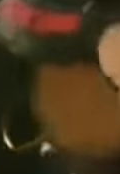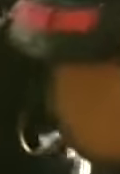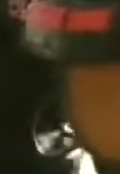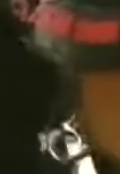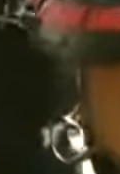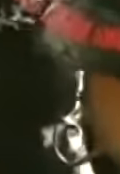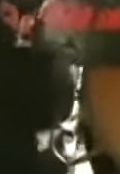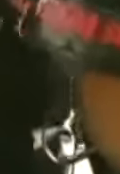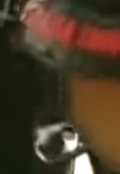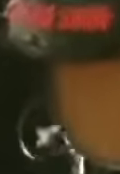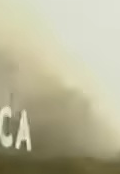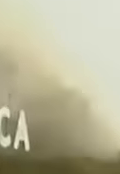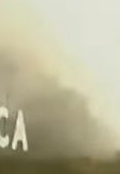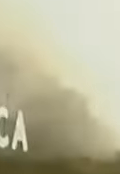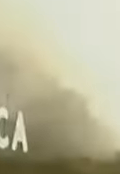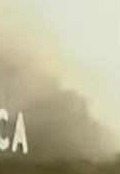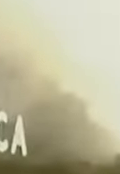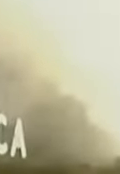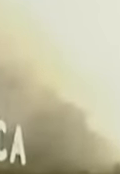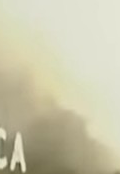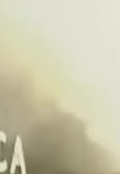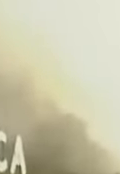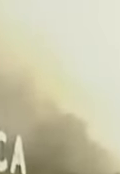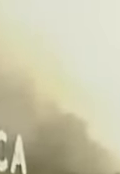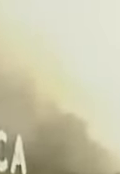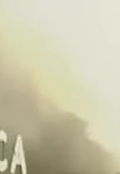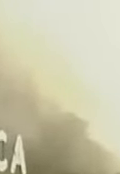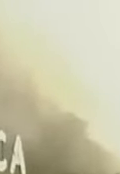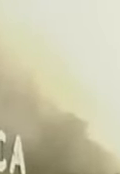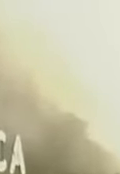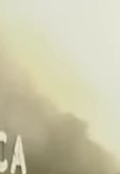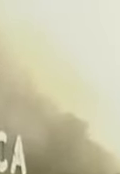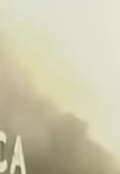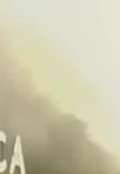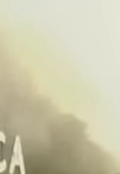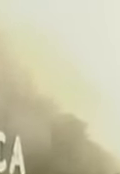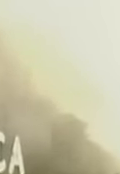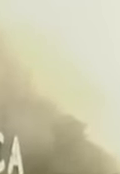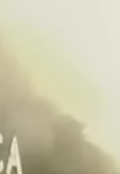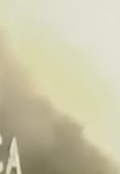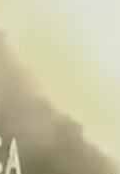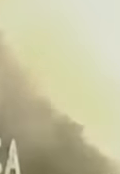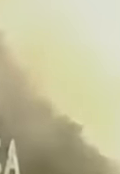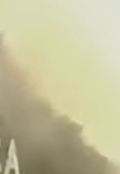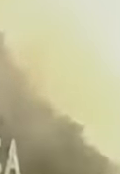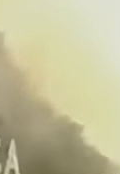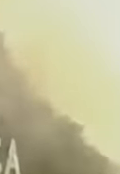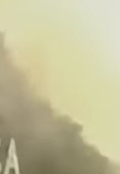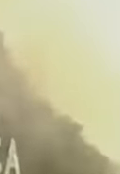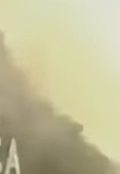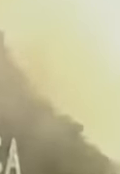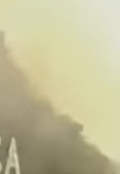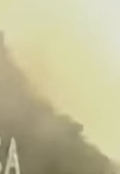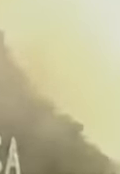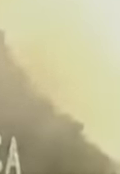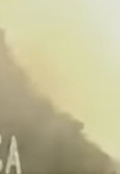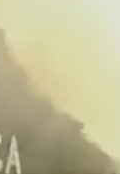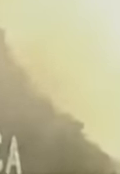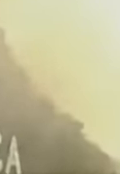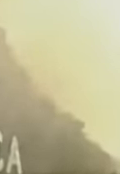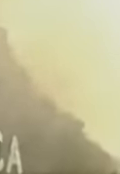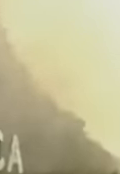este equipo humano que han logrado esta obra de envergadura, más de